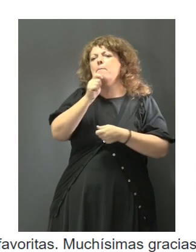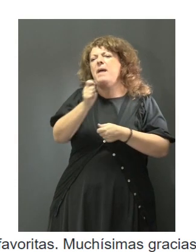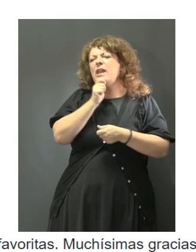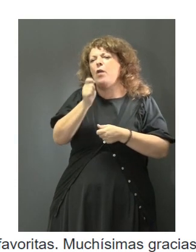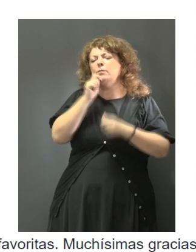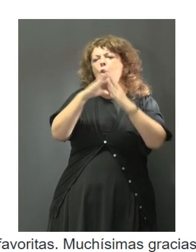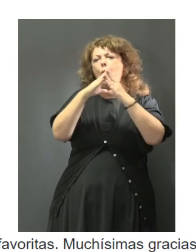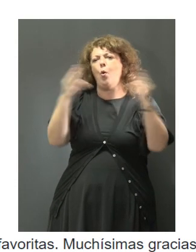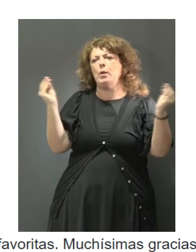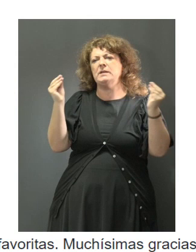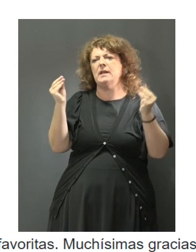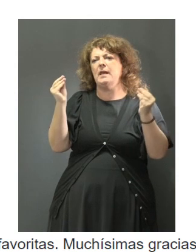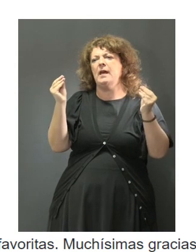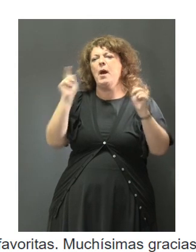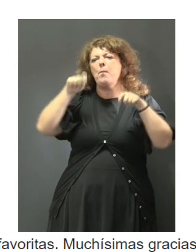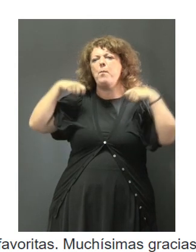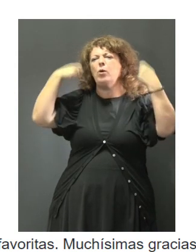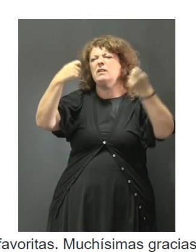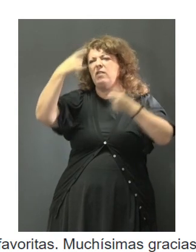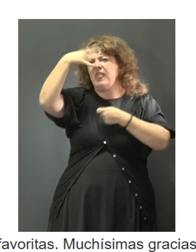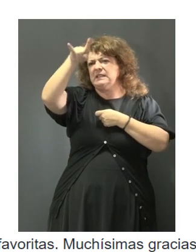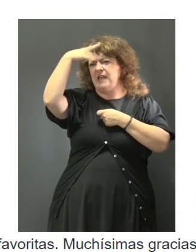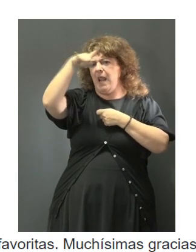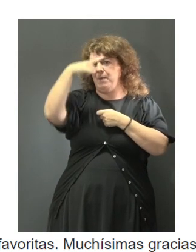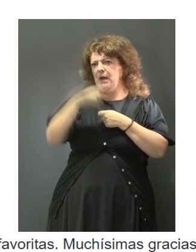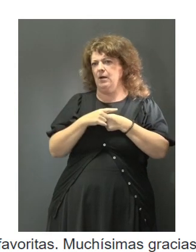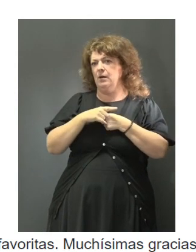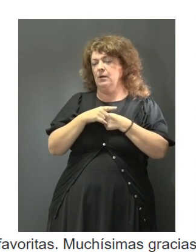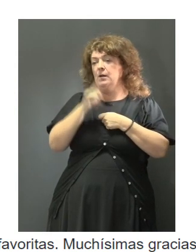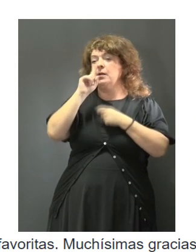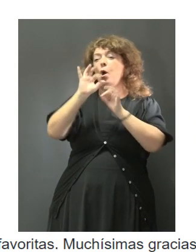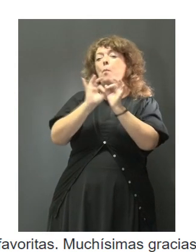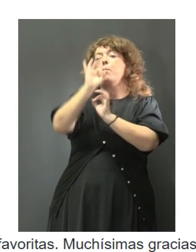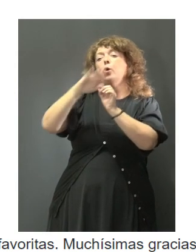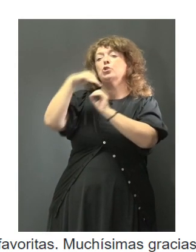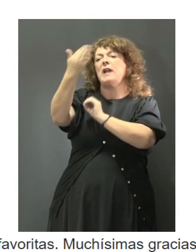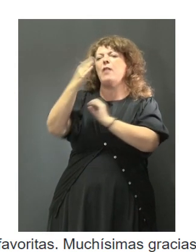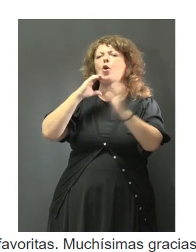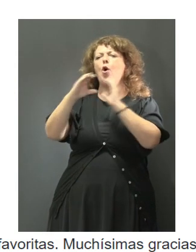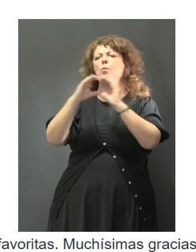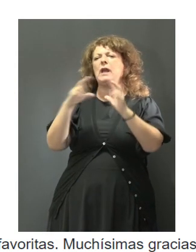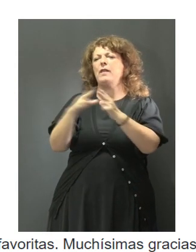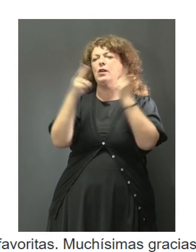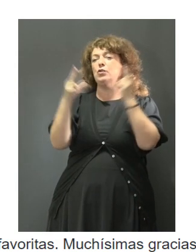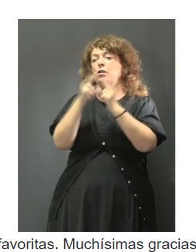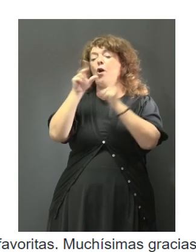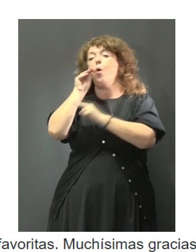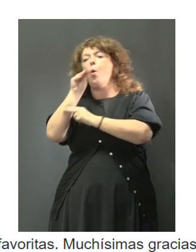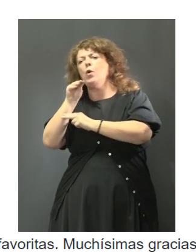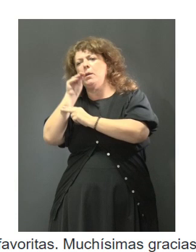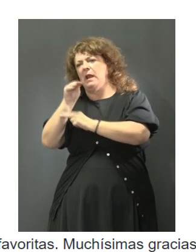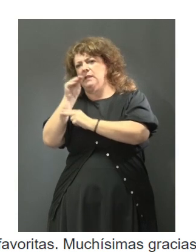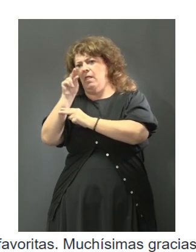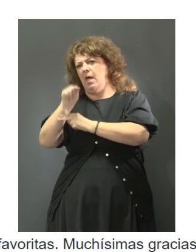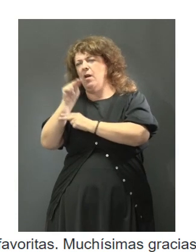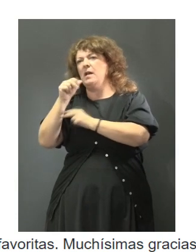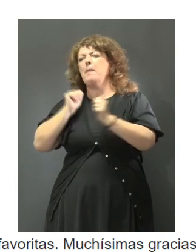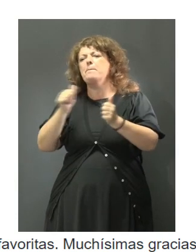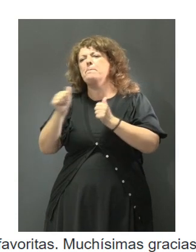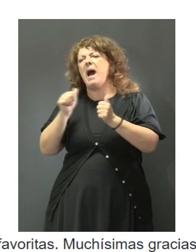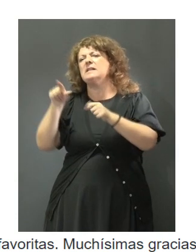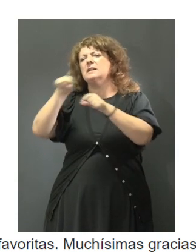por la Universidad Pontificia de Salamanca, con un posgrado en Comunicación Social por la Universidad Complutense de Madrid, máster en